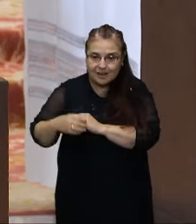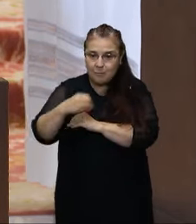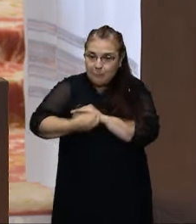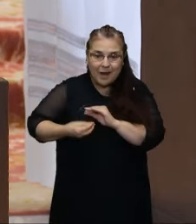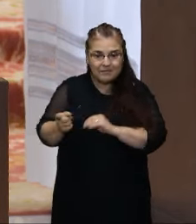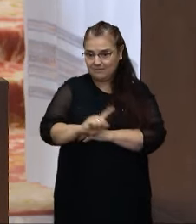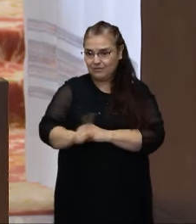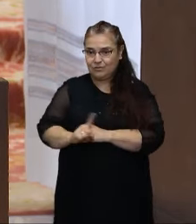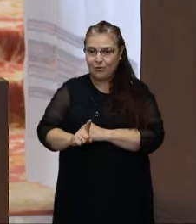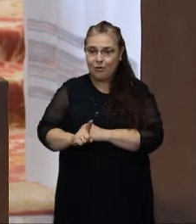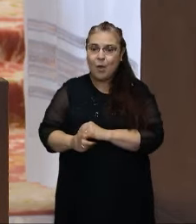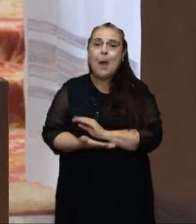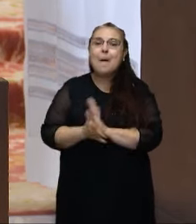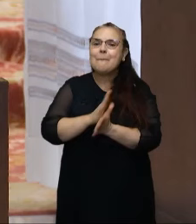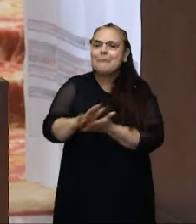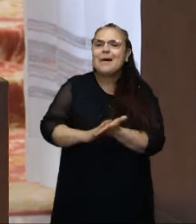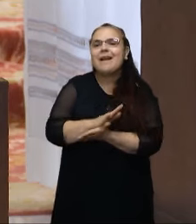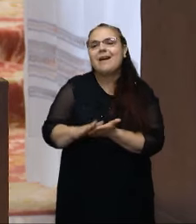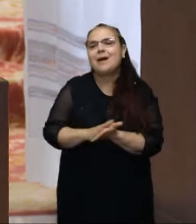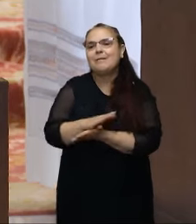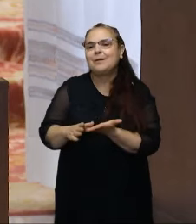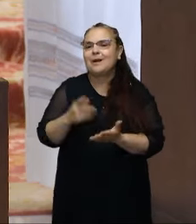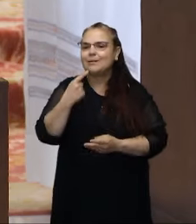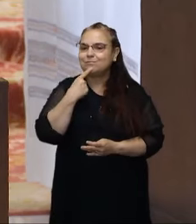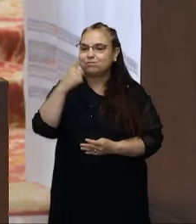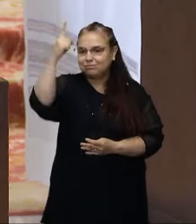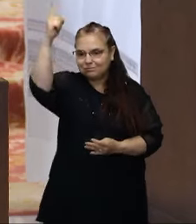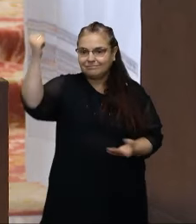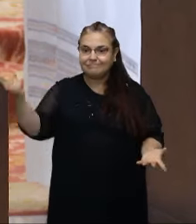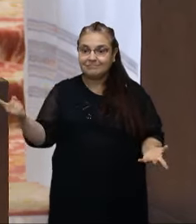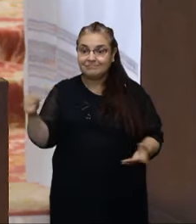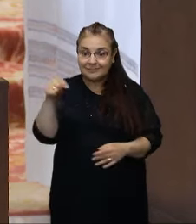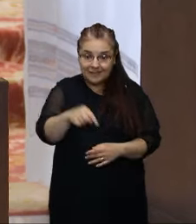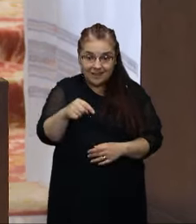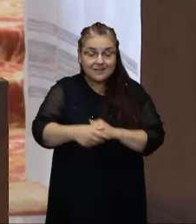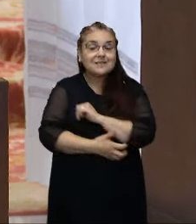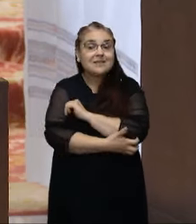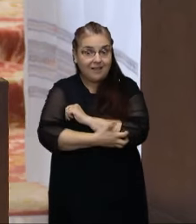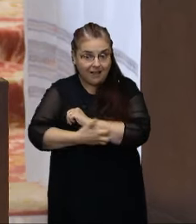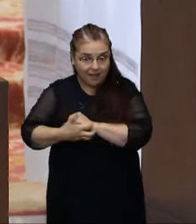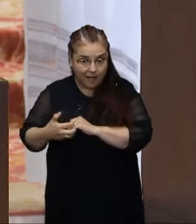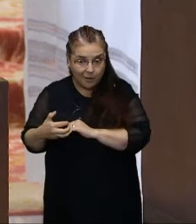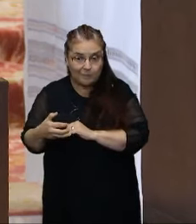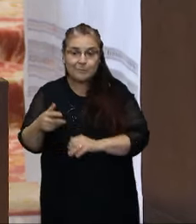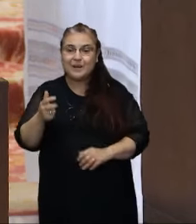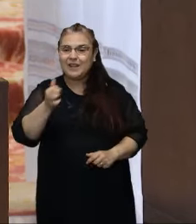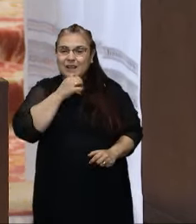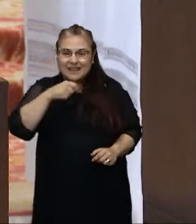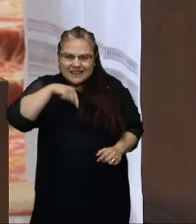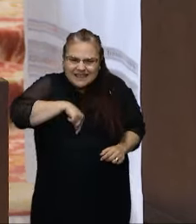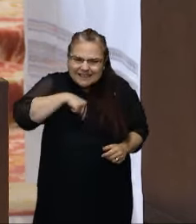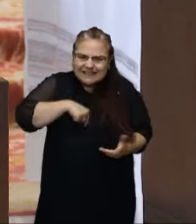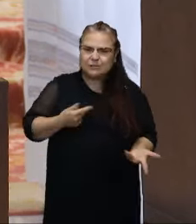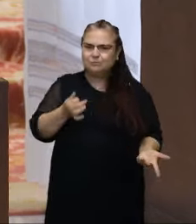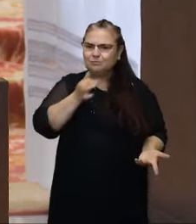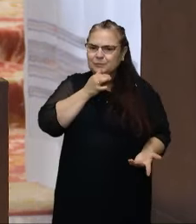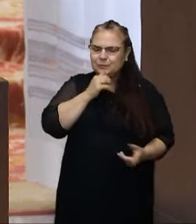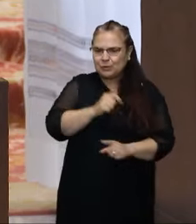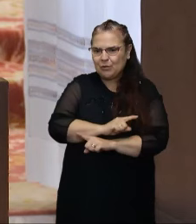toda palabra que sale de la boca de Dios. Pues ese hambre parece que todavía no lo sentimos. Y